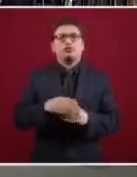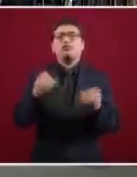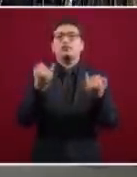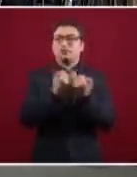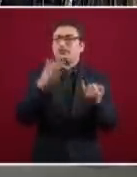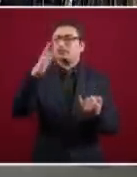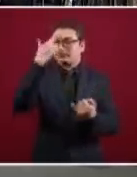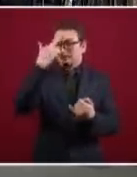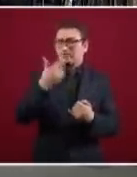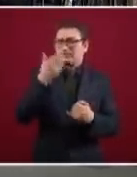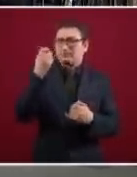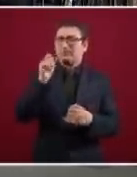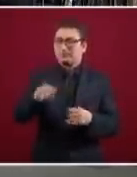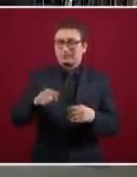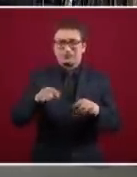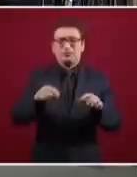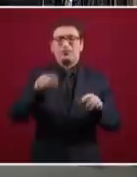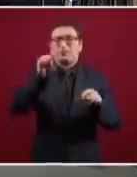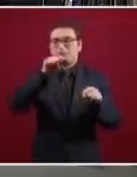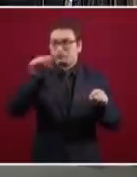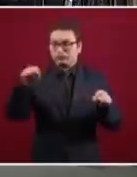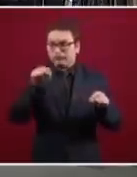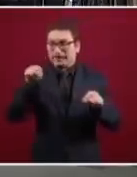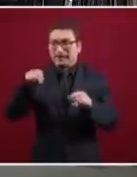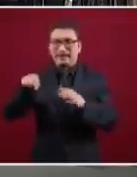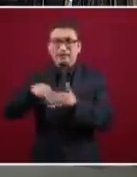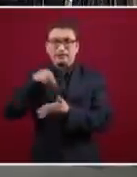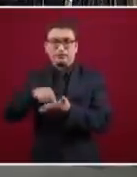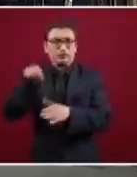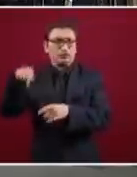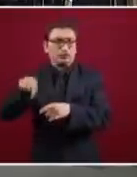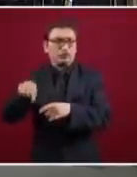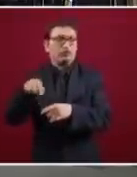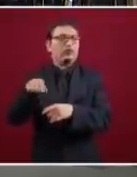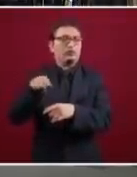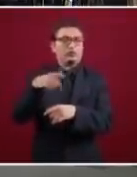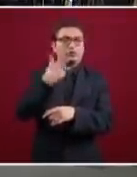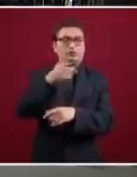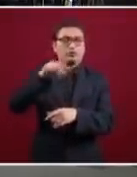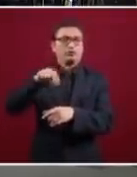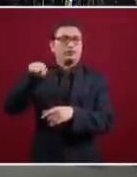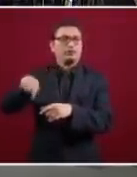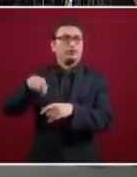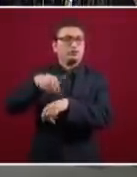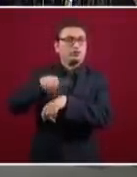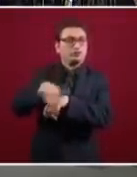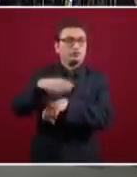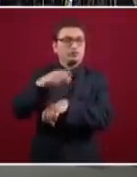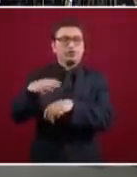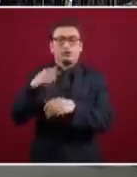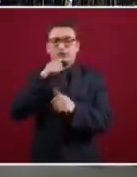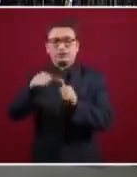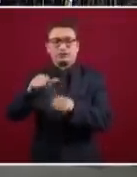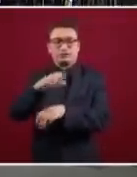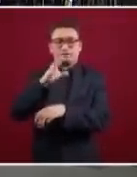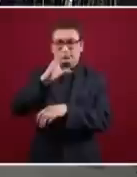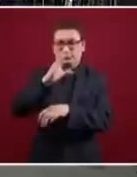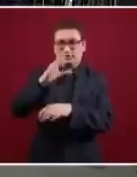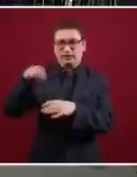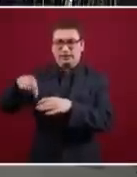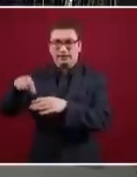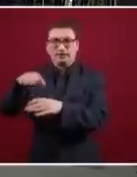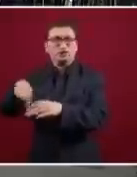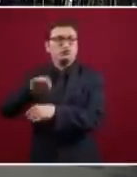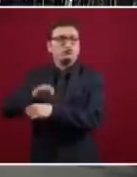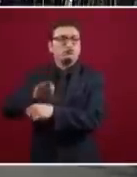que ese punto de la guardia nacional el c el punto c era el único que cubría y los otros